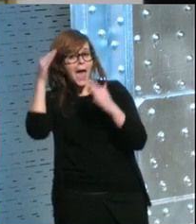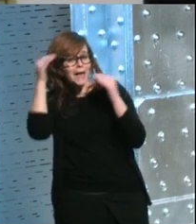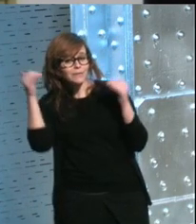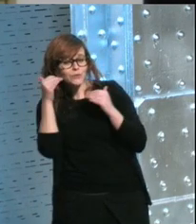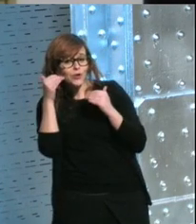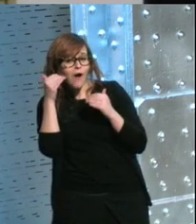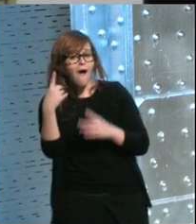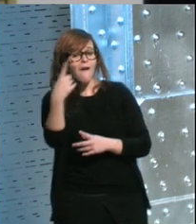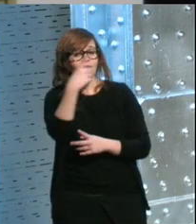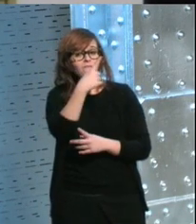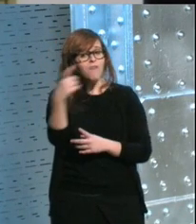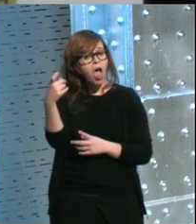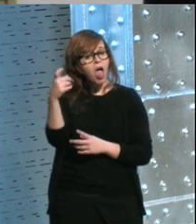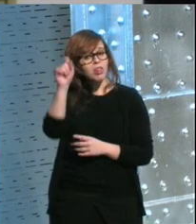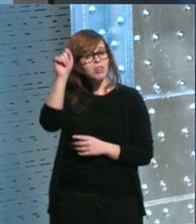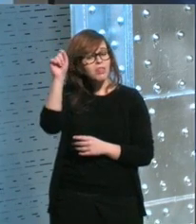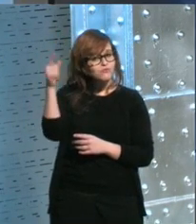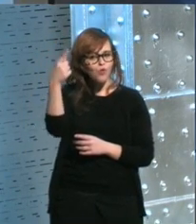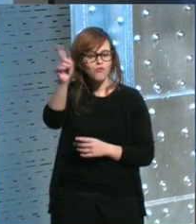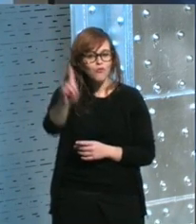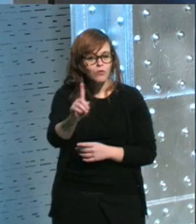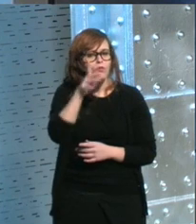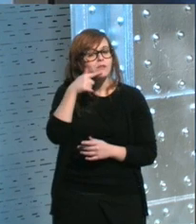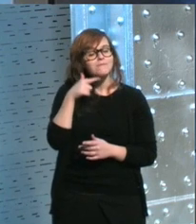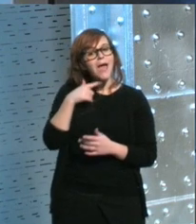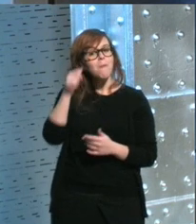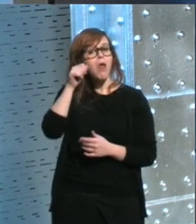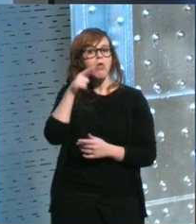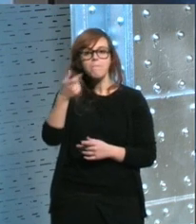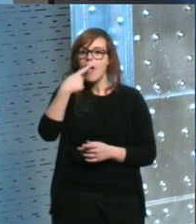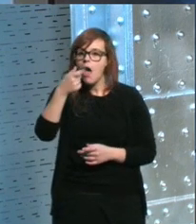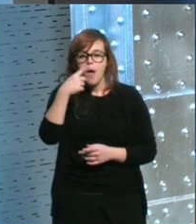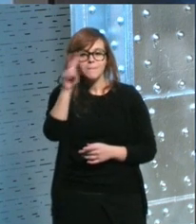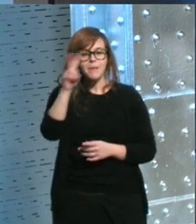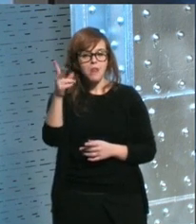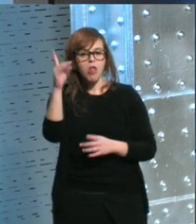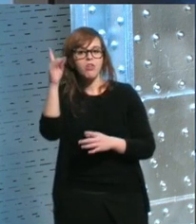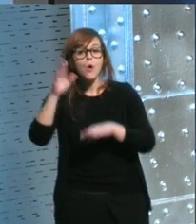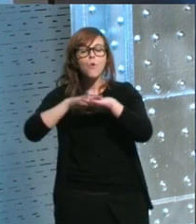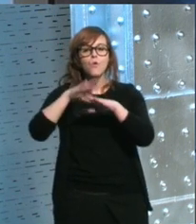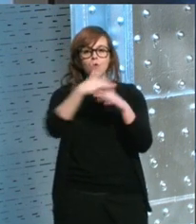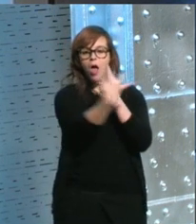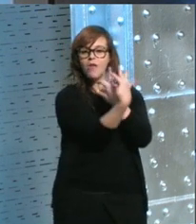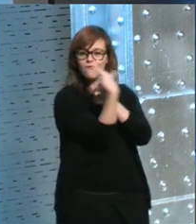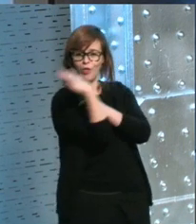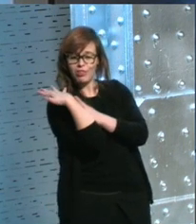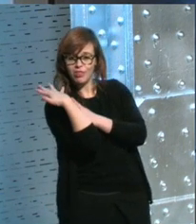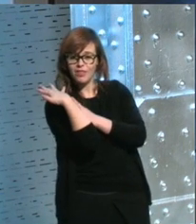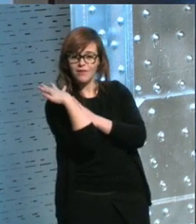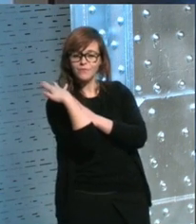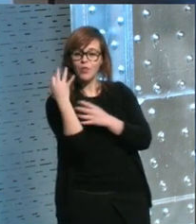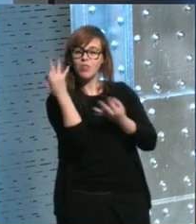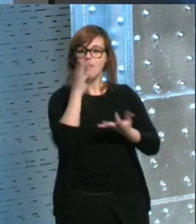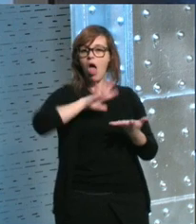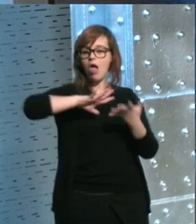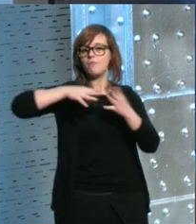corre el riesgo de tener un exceso de vitamina D. Entonces, eso es un ejemplo, hay que adaptar todo el contenido. Entonces, resolvió